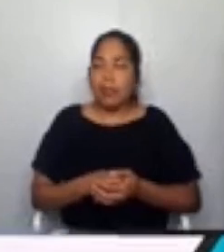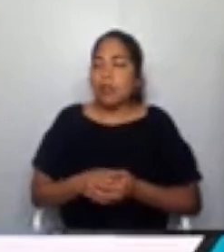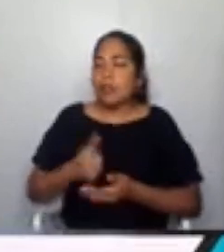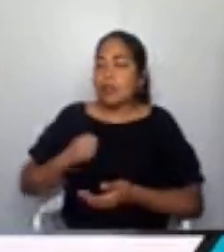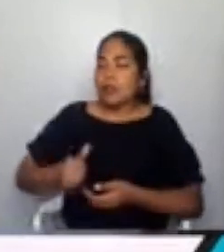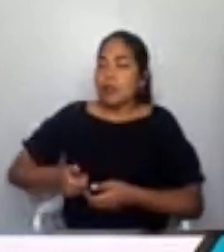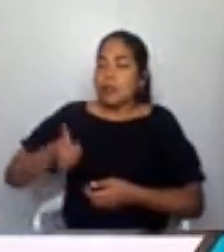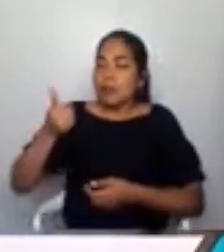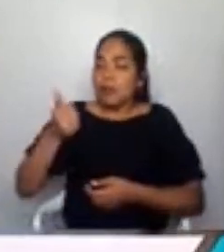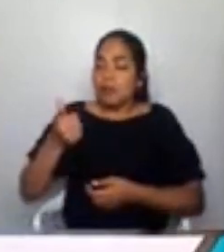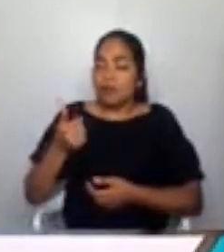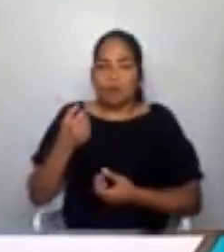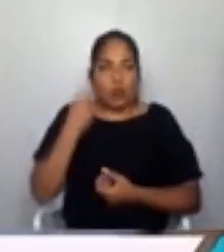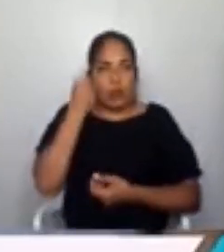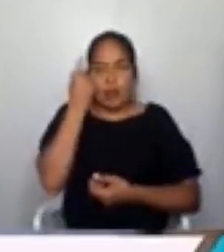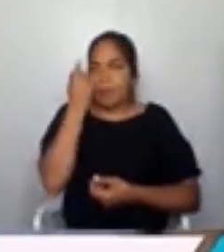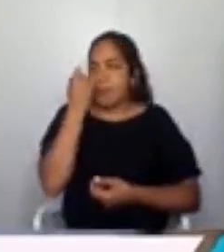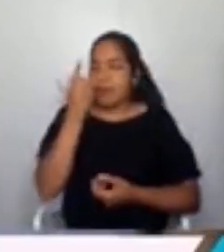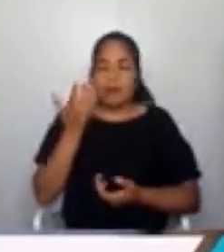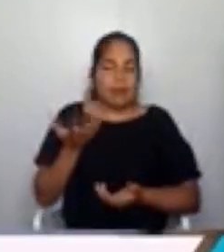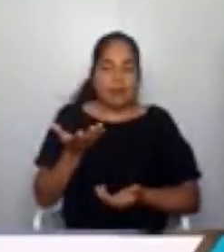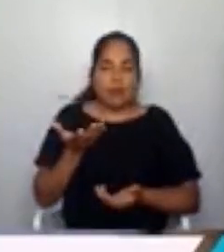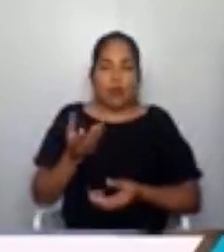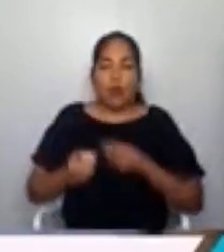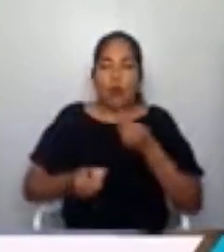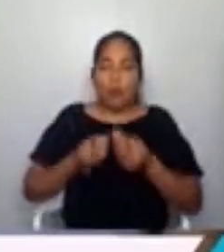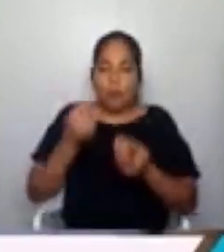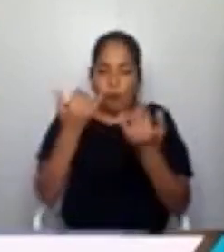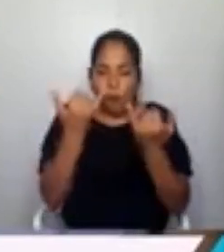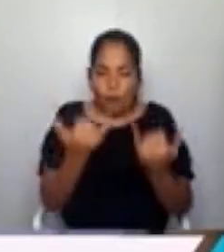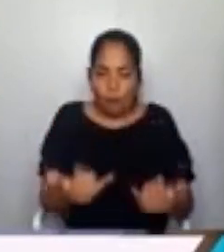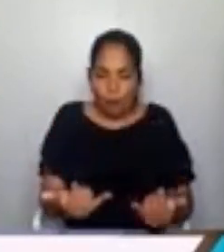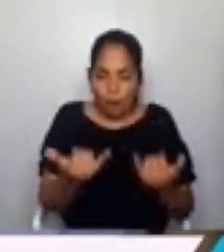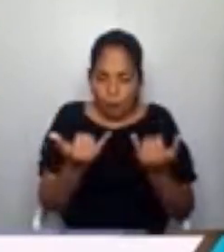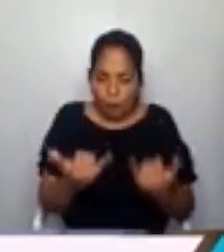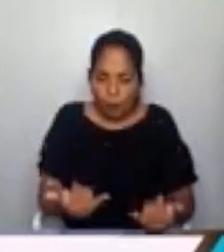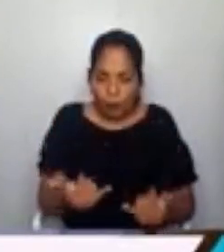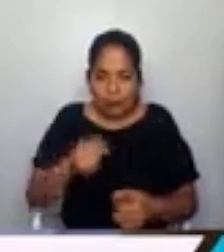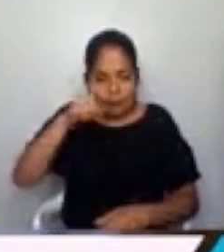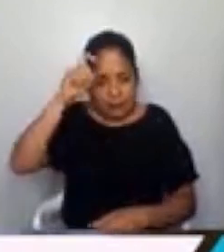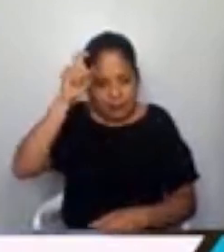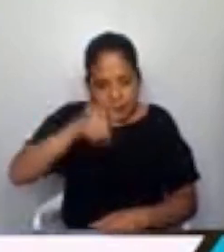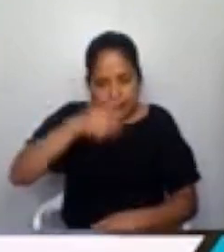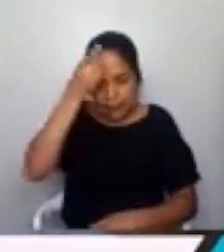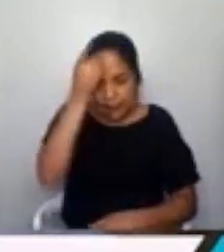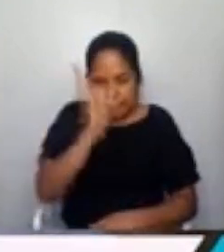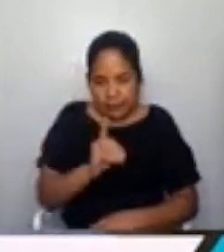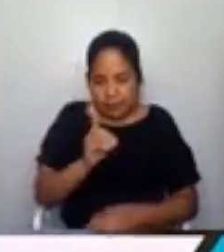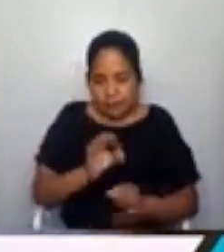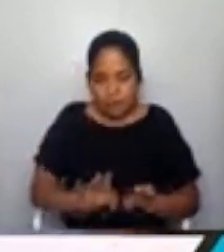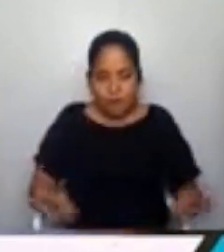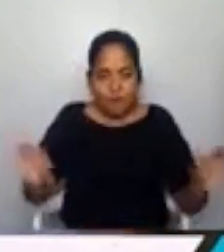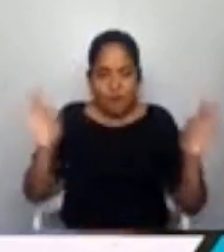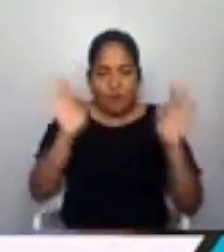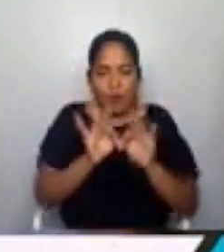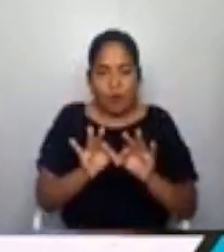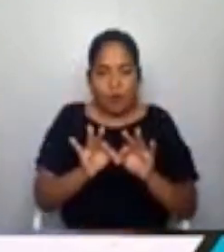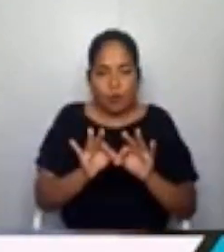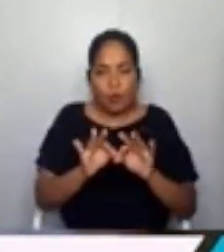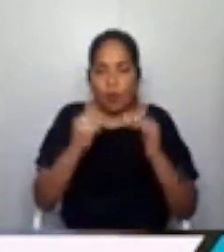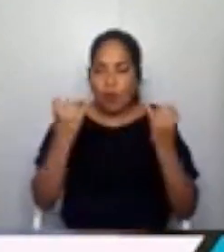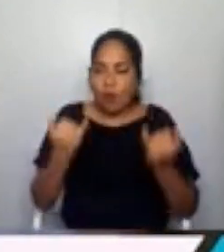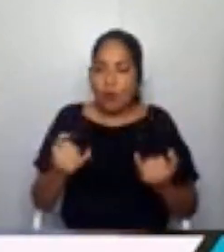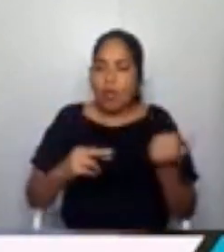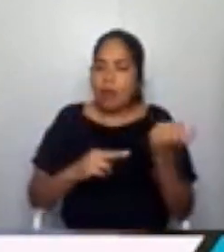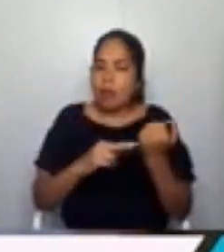no puedo entender cómo el día de hoy, que se tiene que tomar una decisión tan trascendental, hayan regidores que